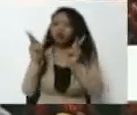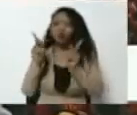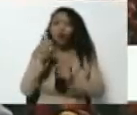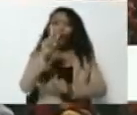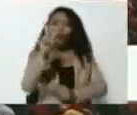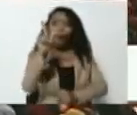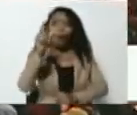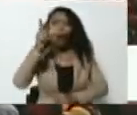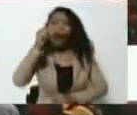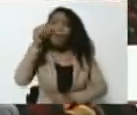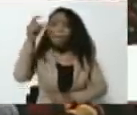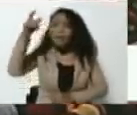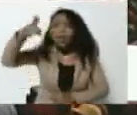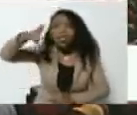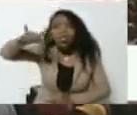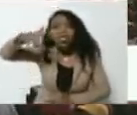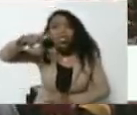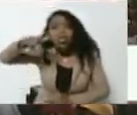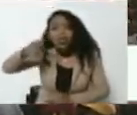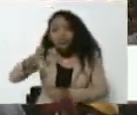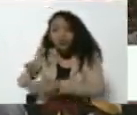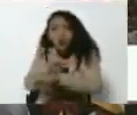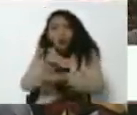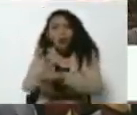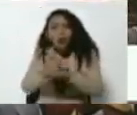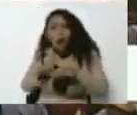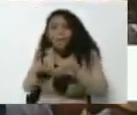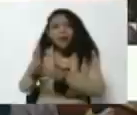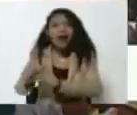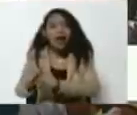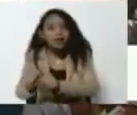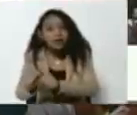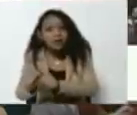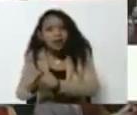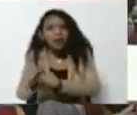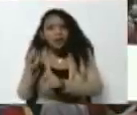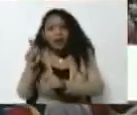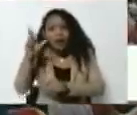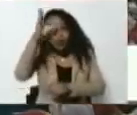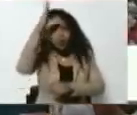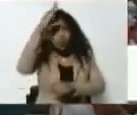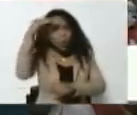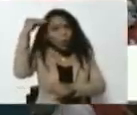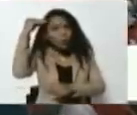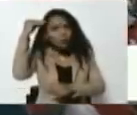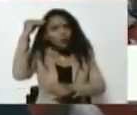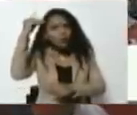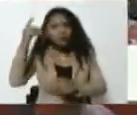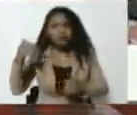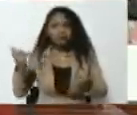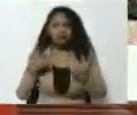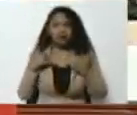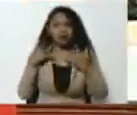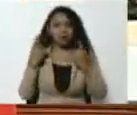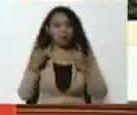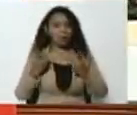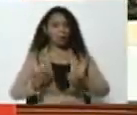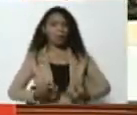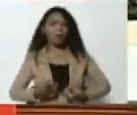un títere del gobierno imperialista y supremacista de Donald Trump se